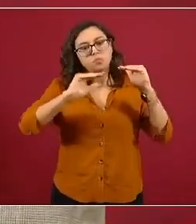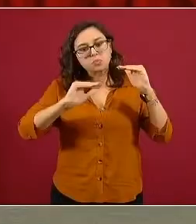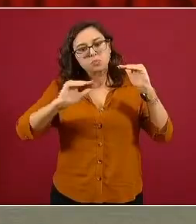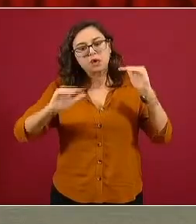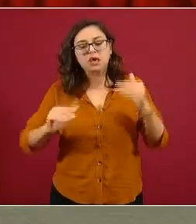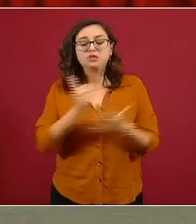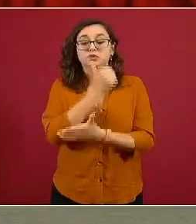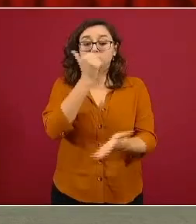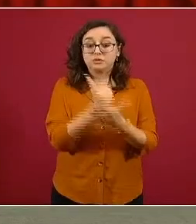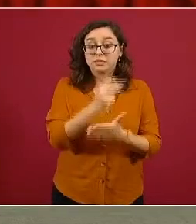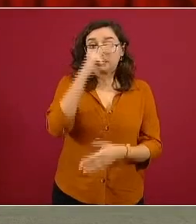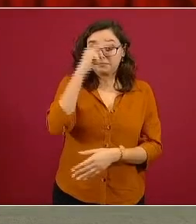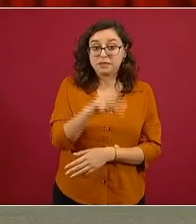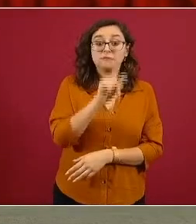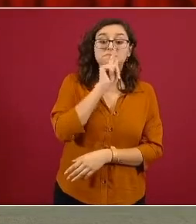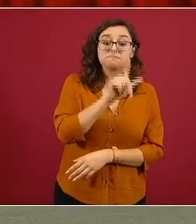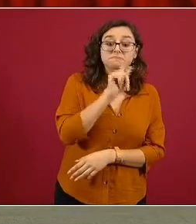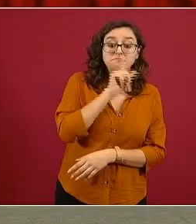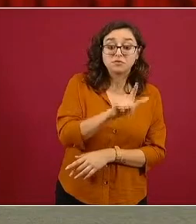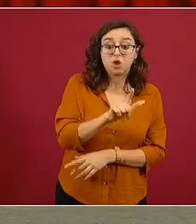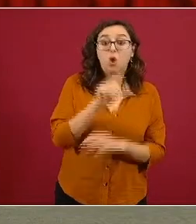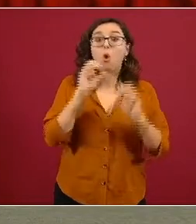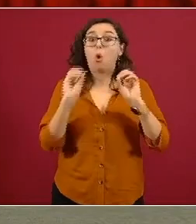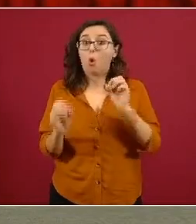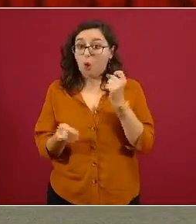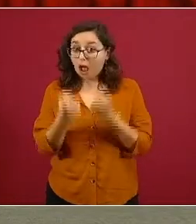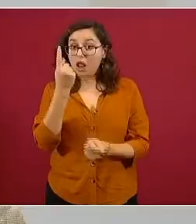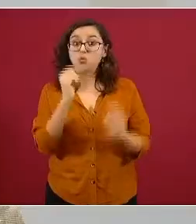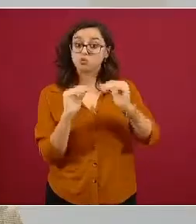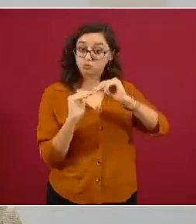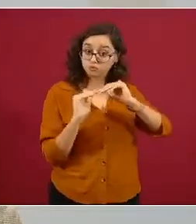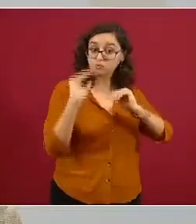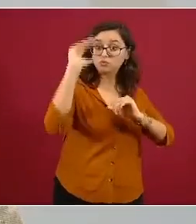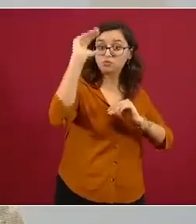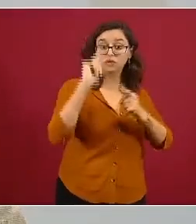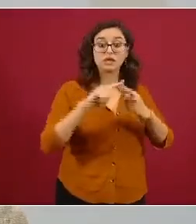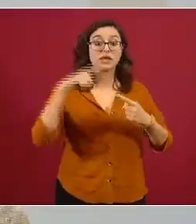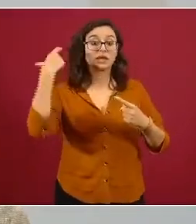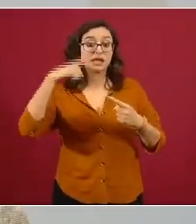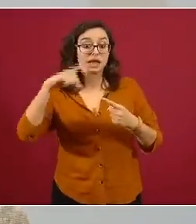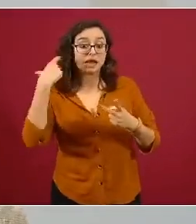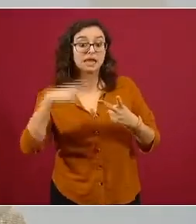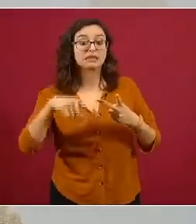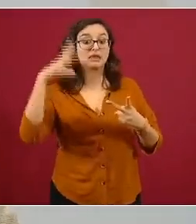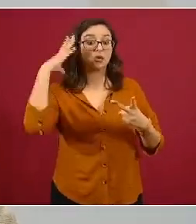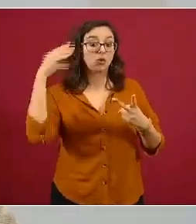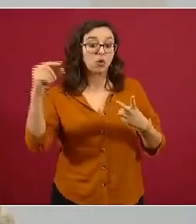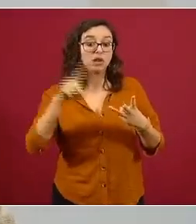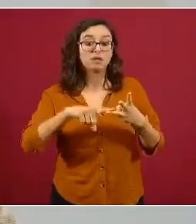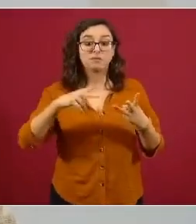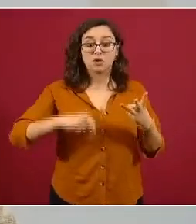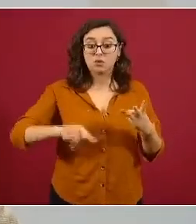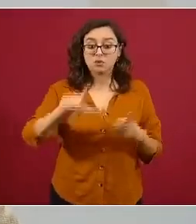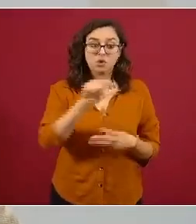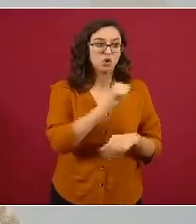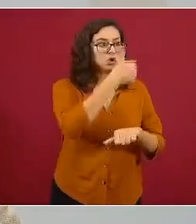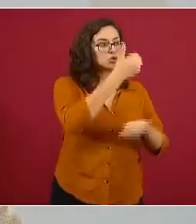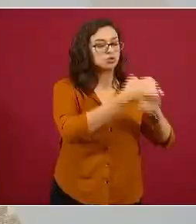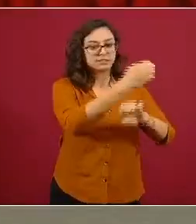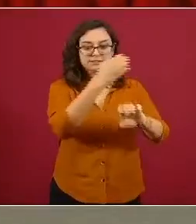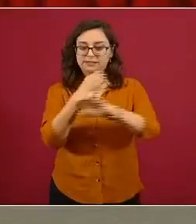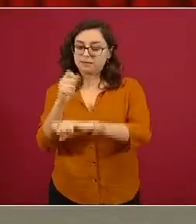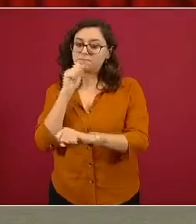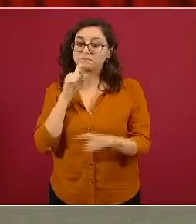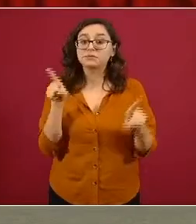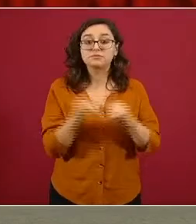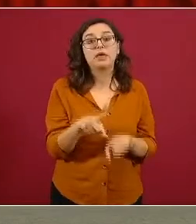Jalisco, o bien están en ascenso, como todavía lo está Querétaro, Colima, Nuevo León y algunas otras entidades federativas.